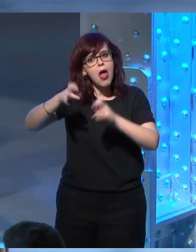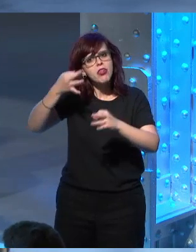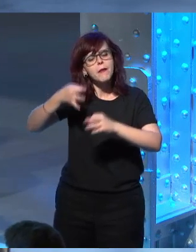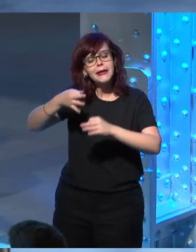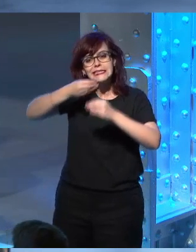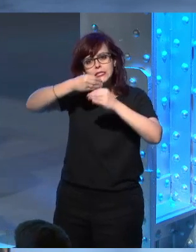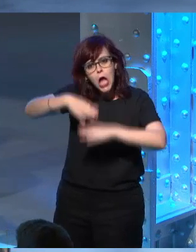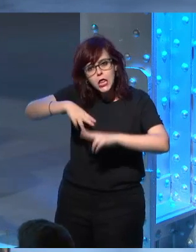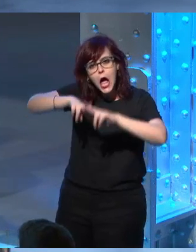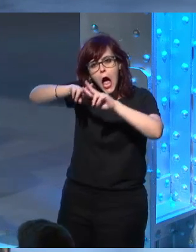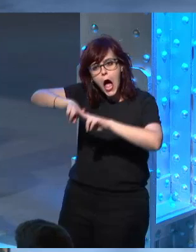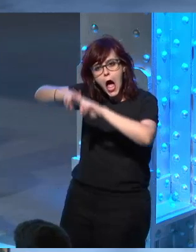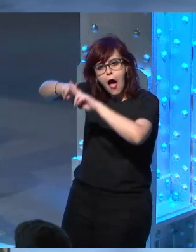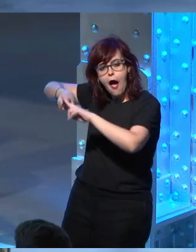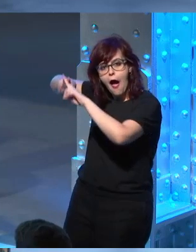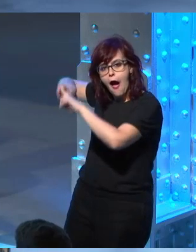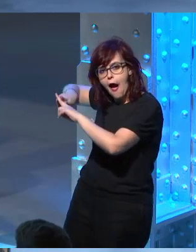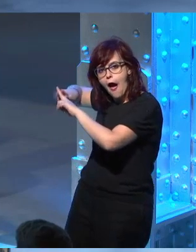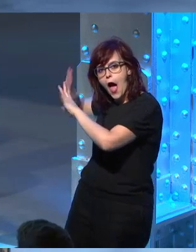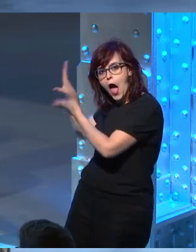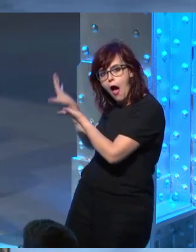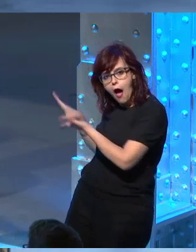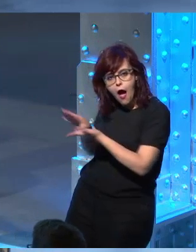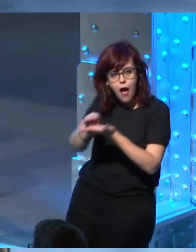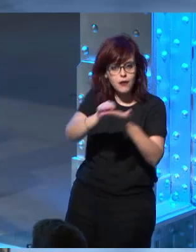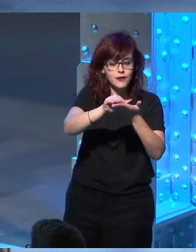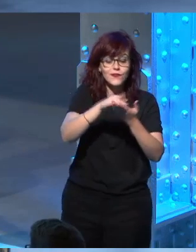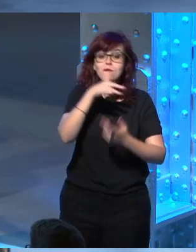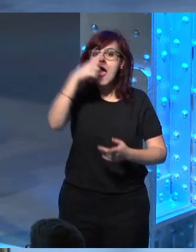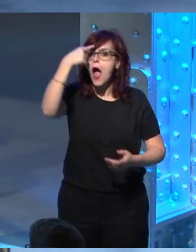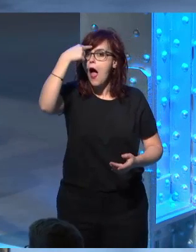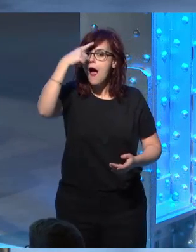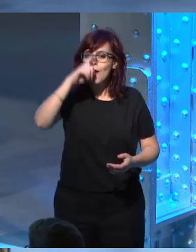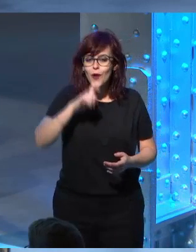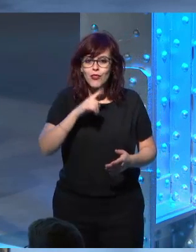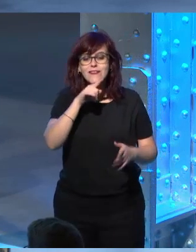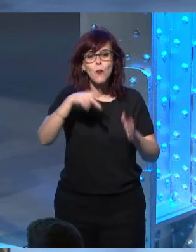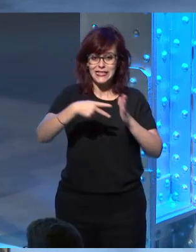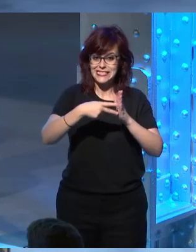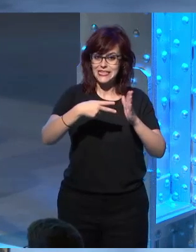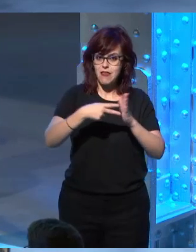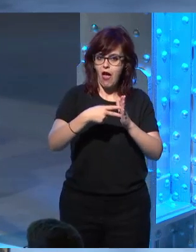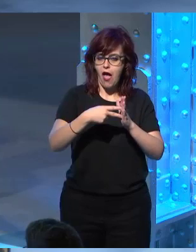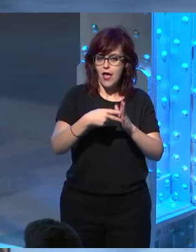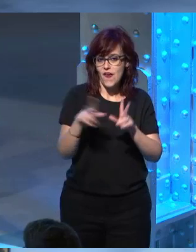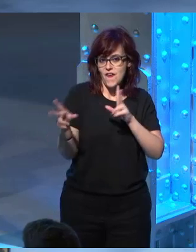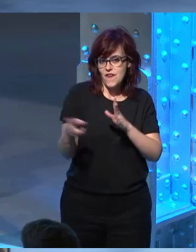tiempo, hay que buscar el análisis, hay que buscar la historia. Y claro, yo me he acordado del vídeo de Siria que a vosotros os